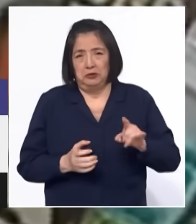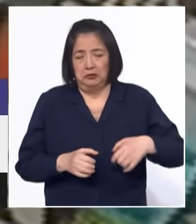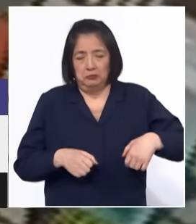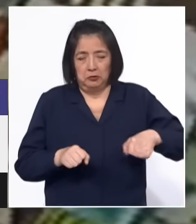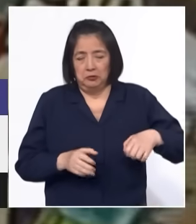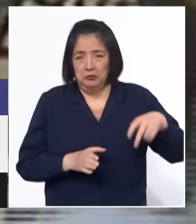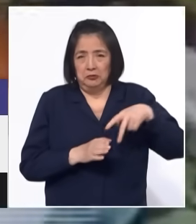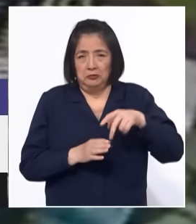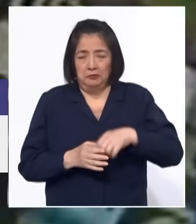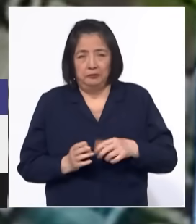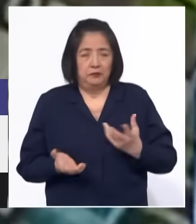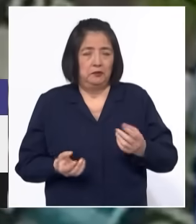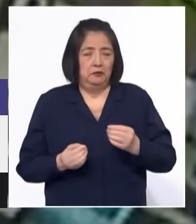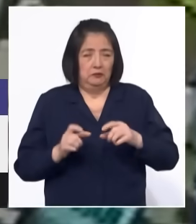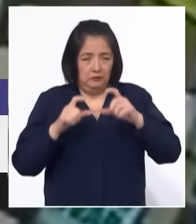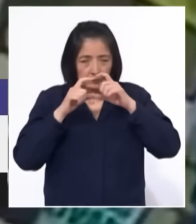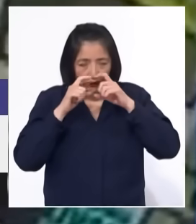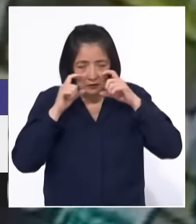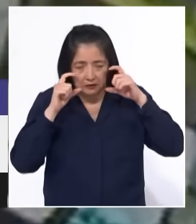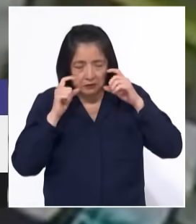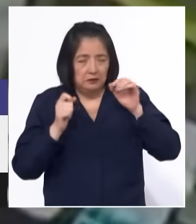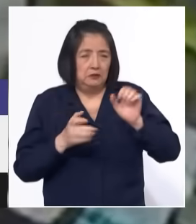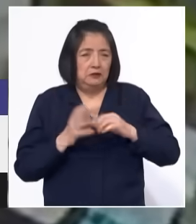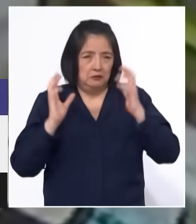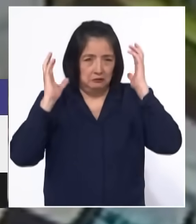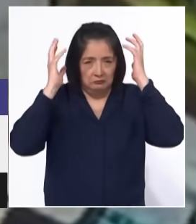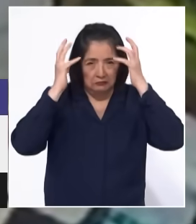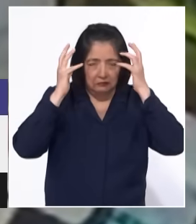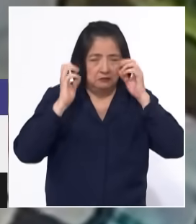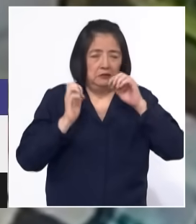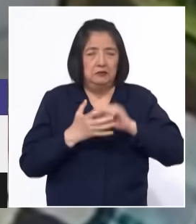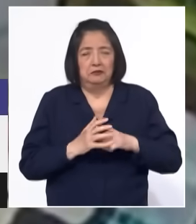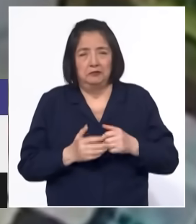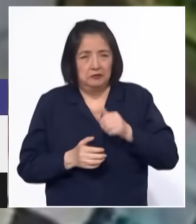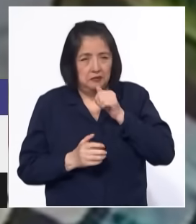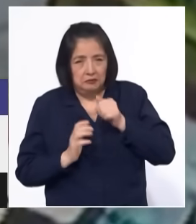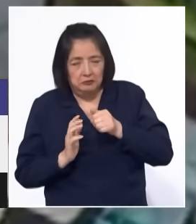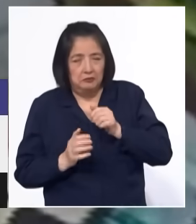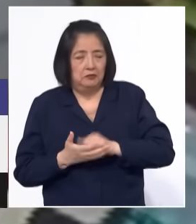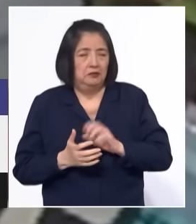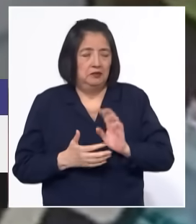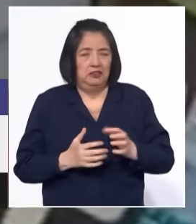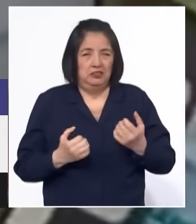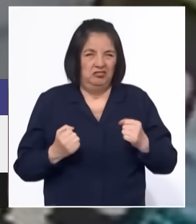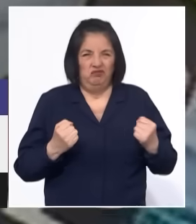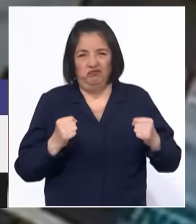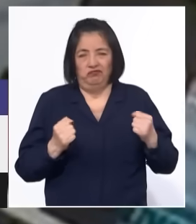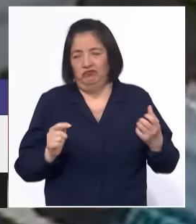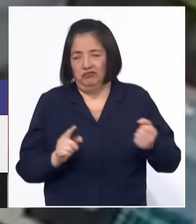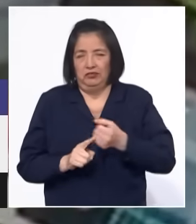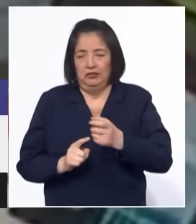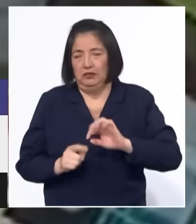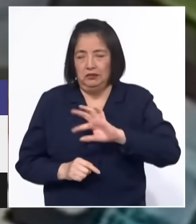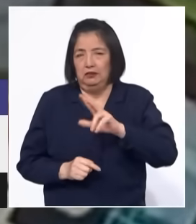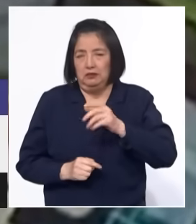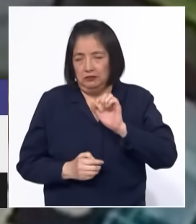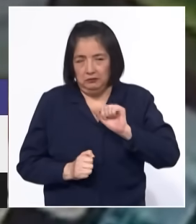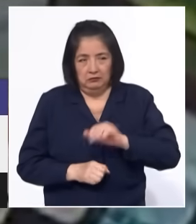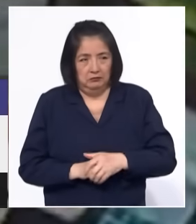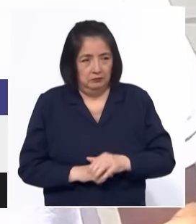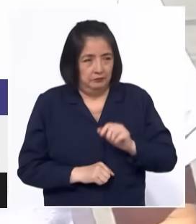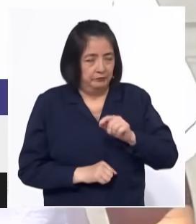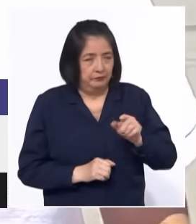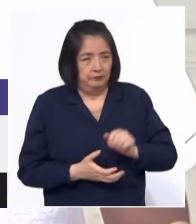motocicletas, escondidos tras mascarillas o tras los cascos, y operan de una manera muy violenta y rápida, Lorena. Y